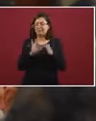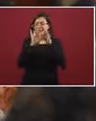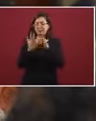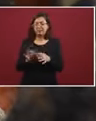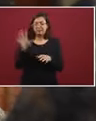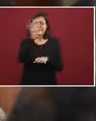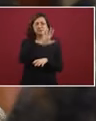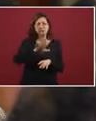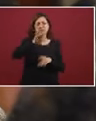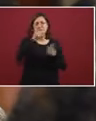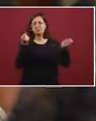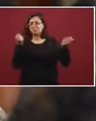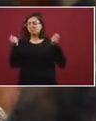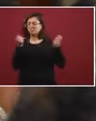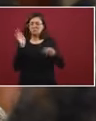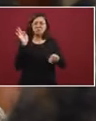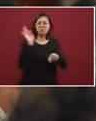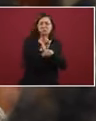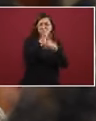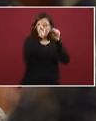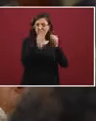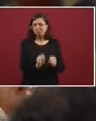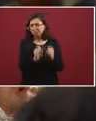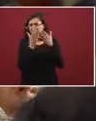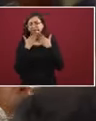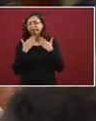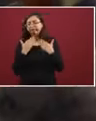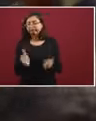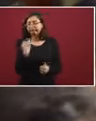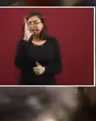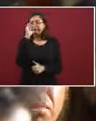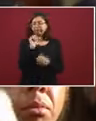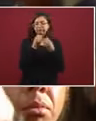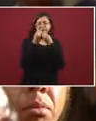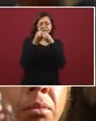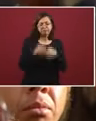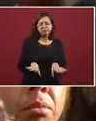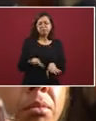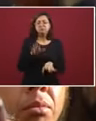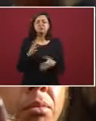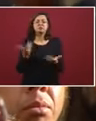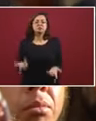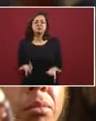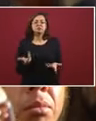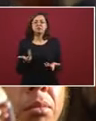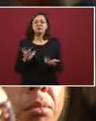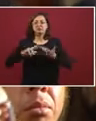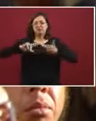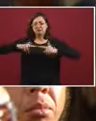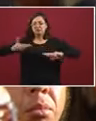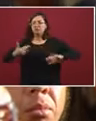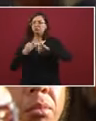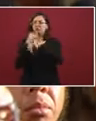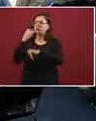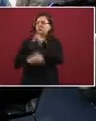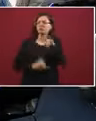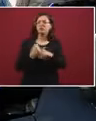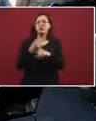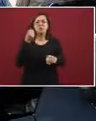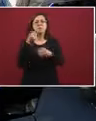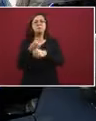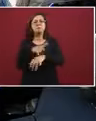zona, que no se puede garantizar seguridad a las familias, y cómo impacta a México en sus relaciones internacionales